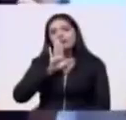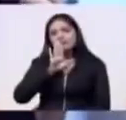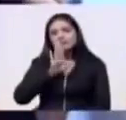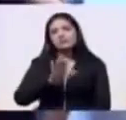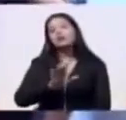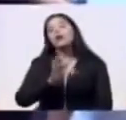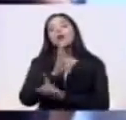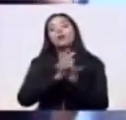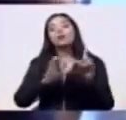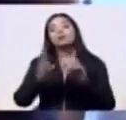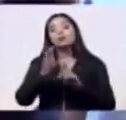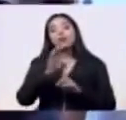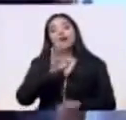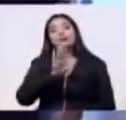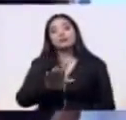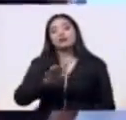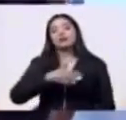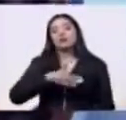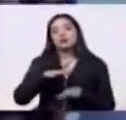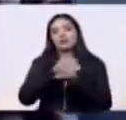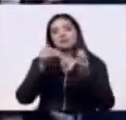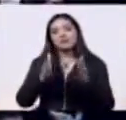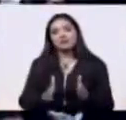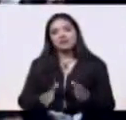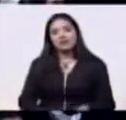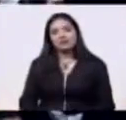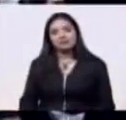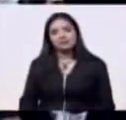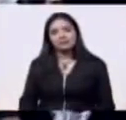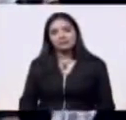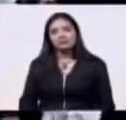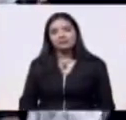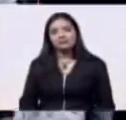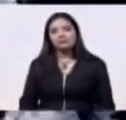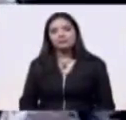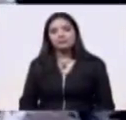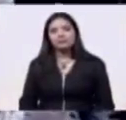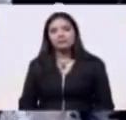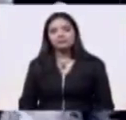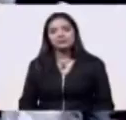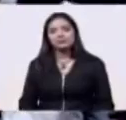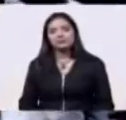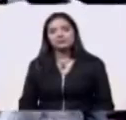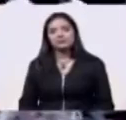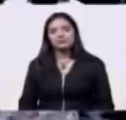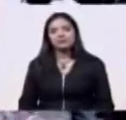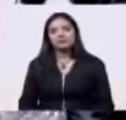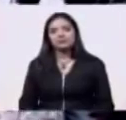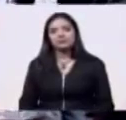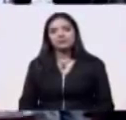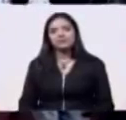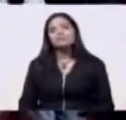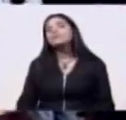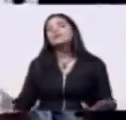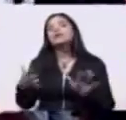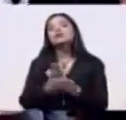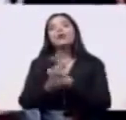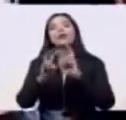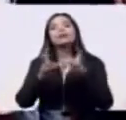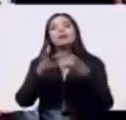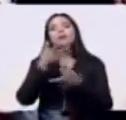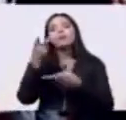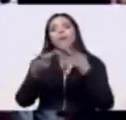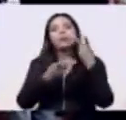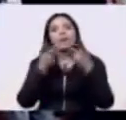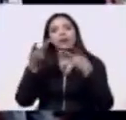una cultora que es nuestra ministra. Gracias, Omar. Me voy al campo político. Las actividades,